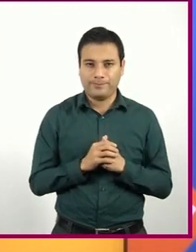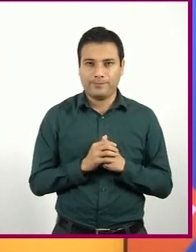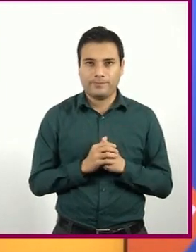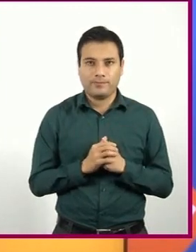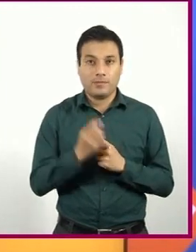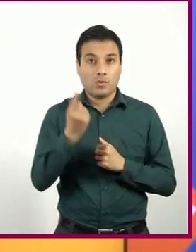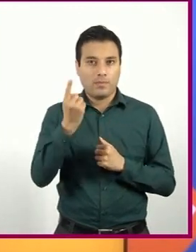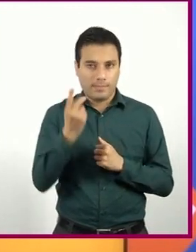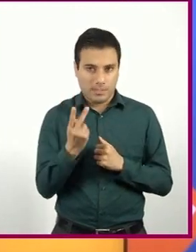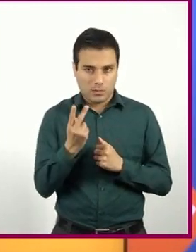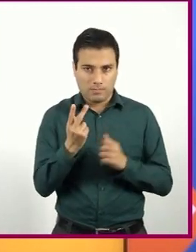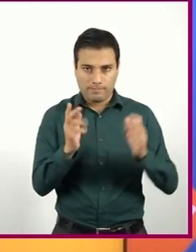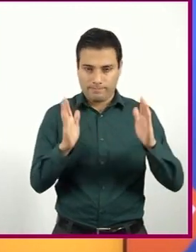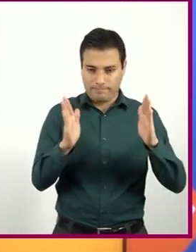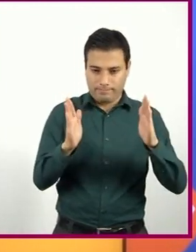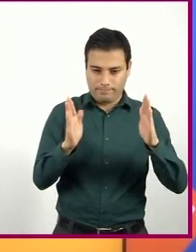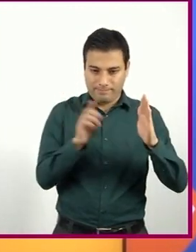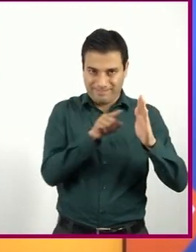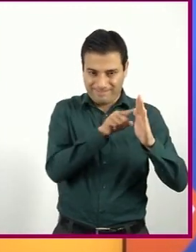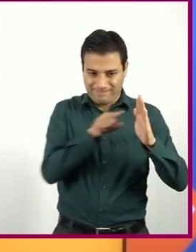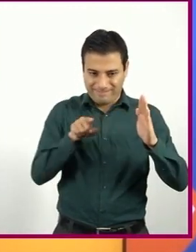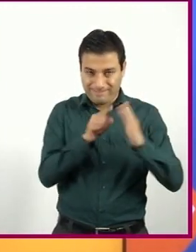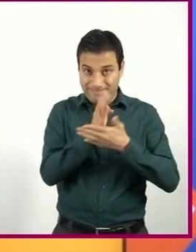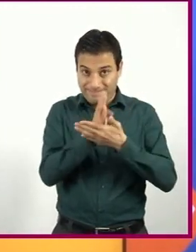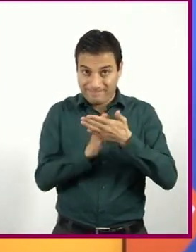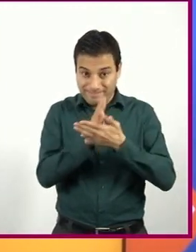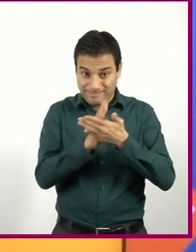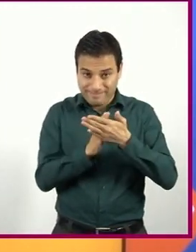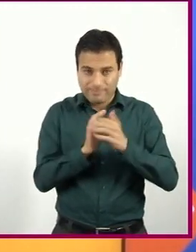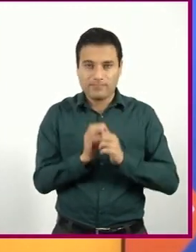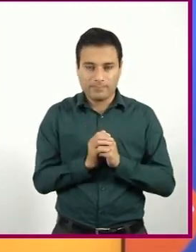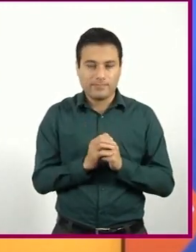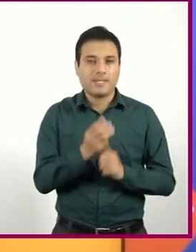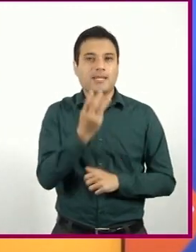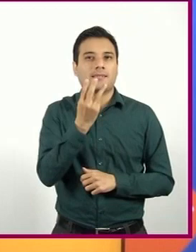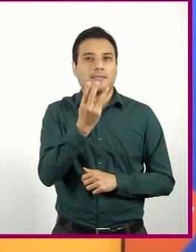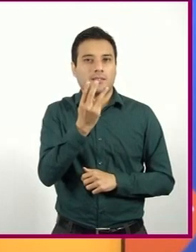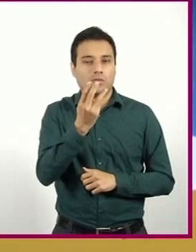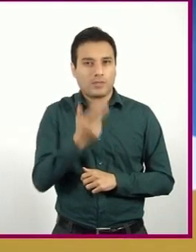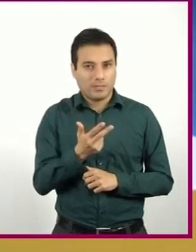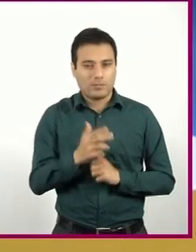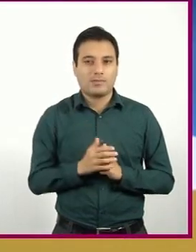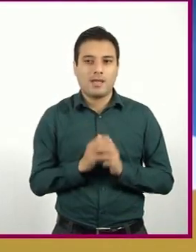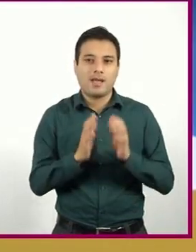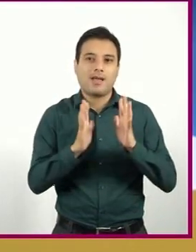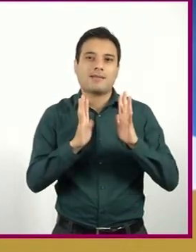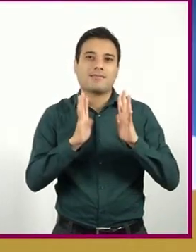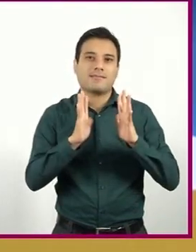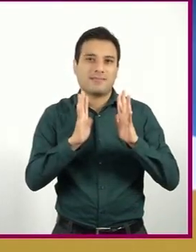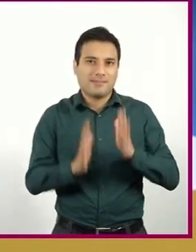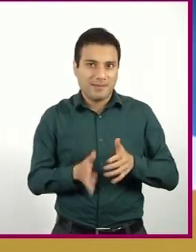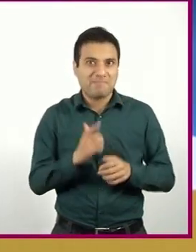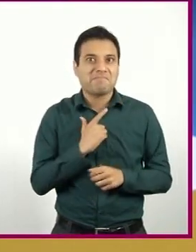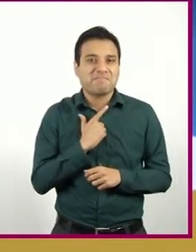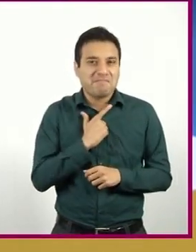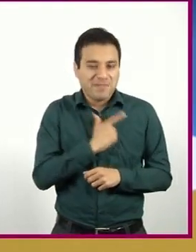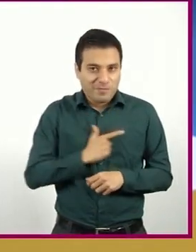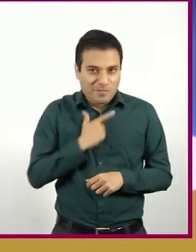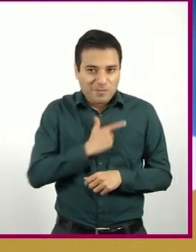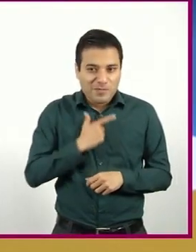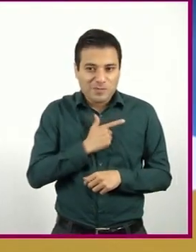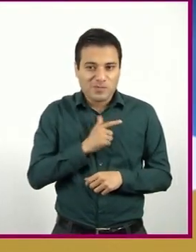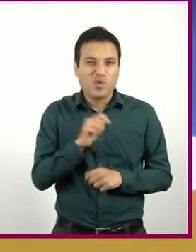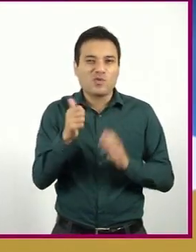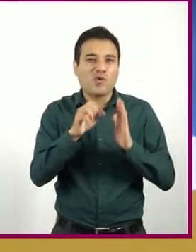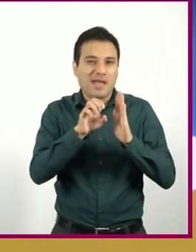Y un medio. Encontramos la fracción 3 octavos. ¡Qué bien! Me están gustando. Dígame